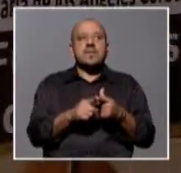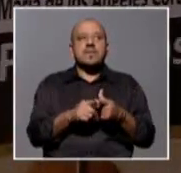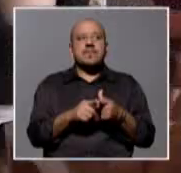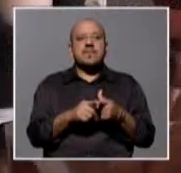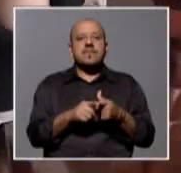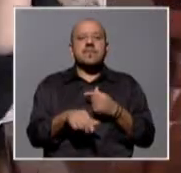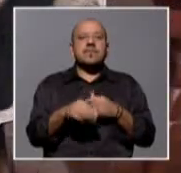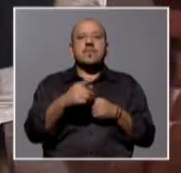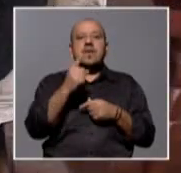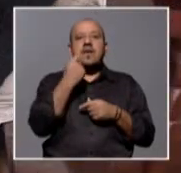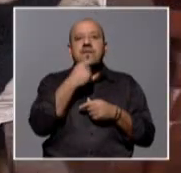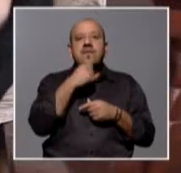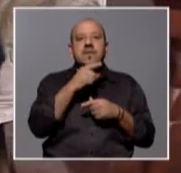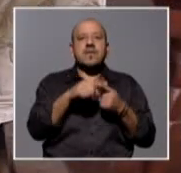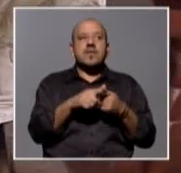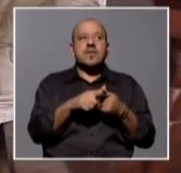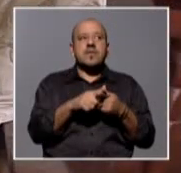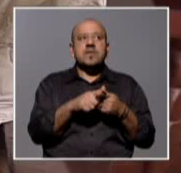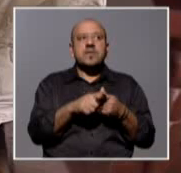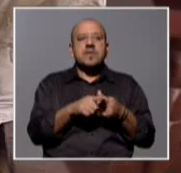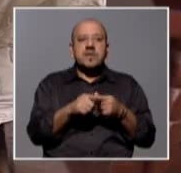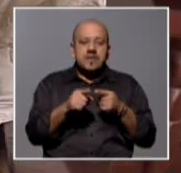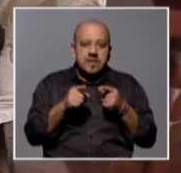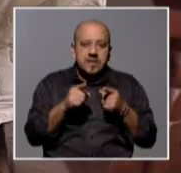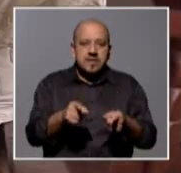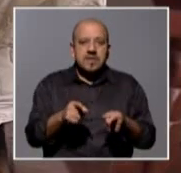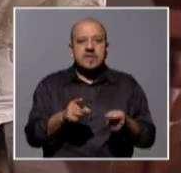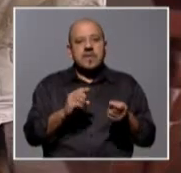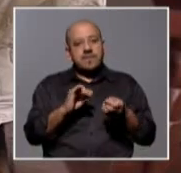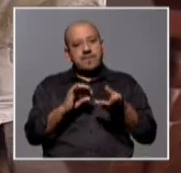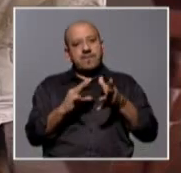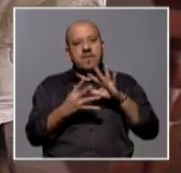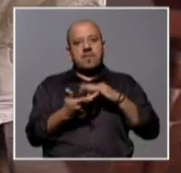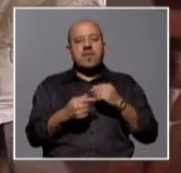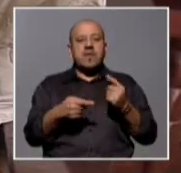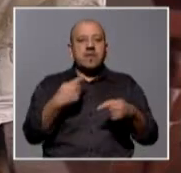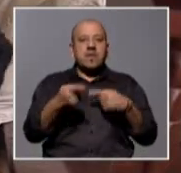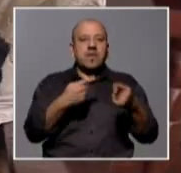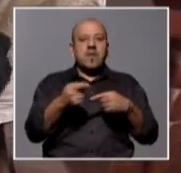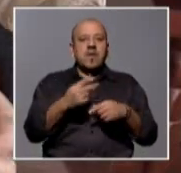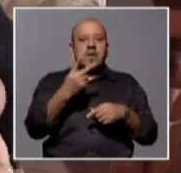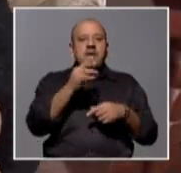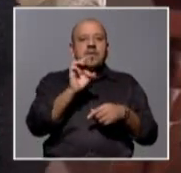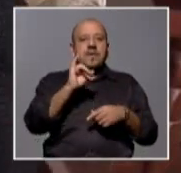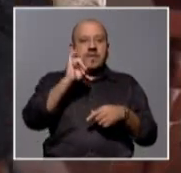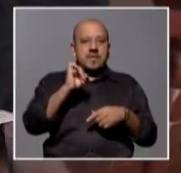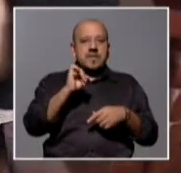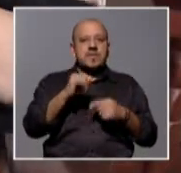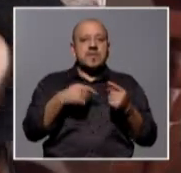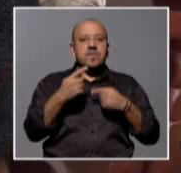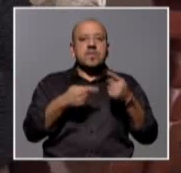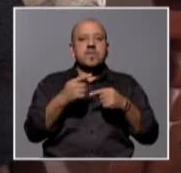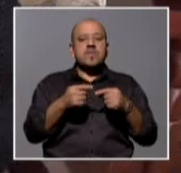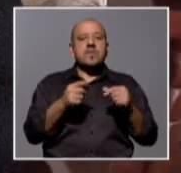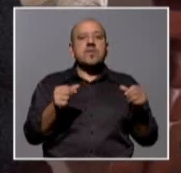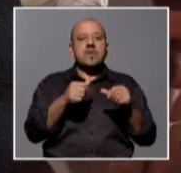margarita, le falta un pétalo, es por esto. Y bueno, y de esa manera que la marcha siga estando el 20 de mayo y que se siga construyendo